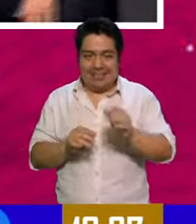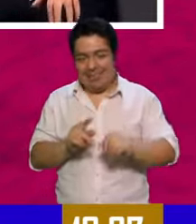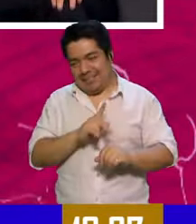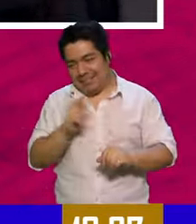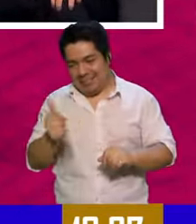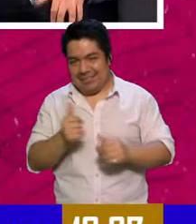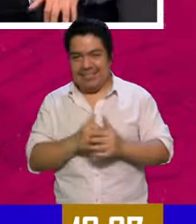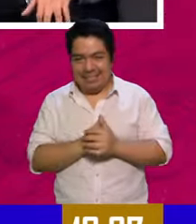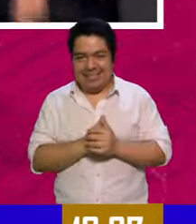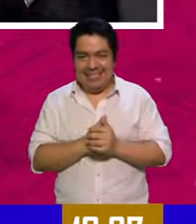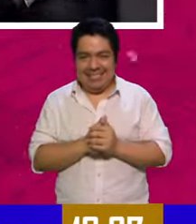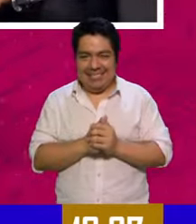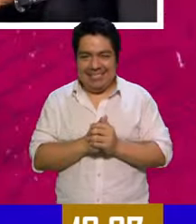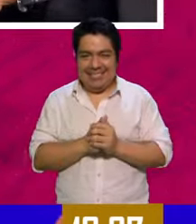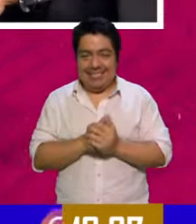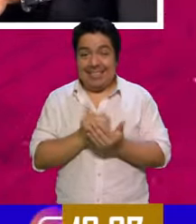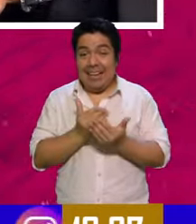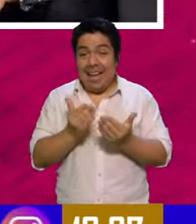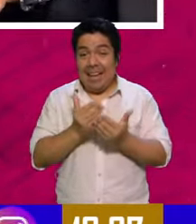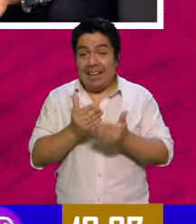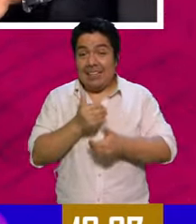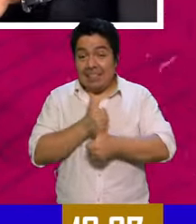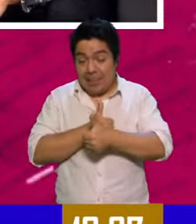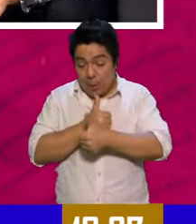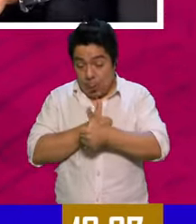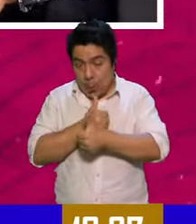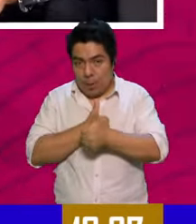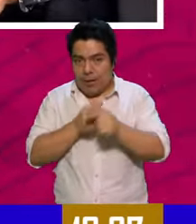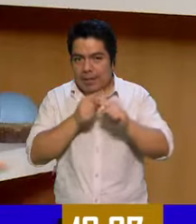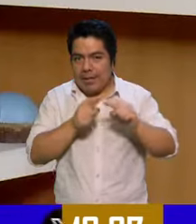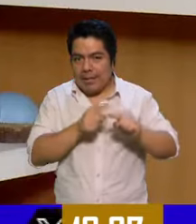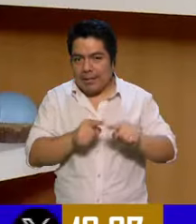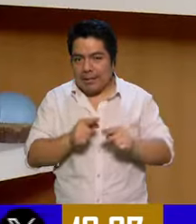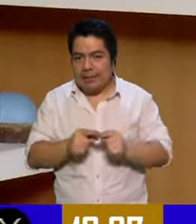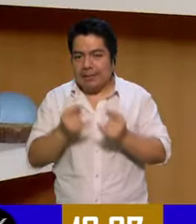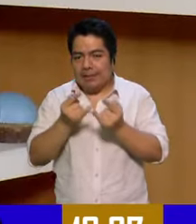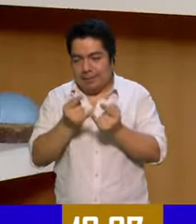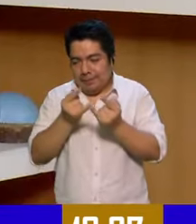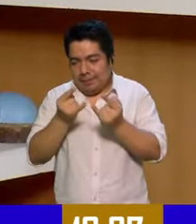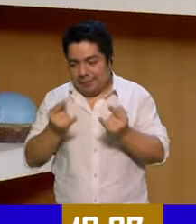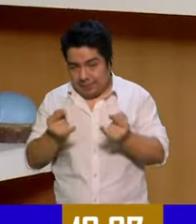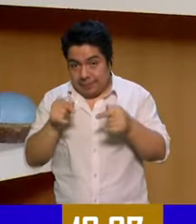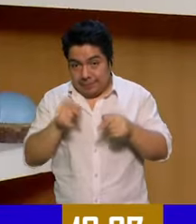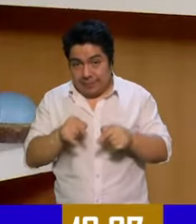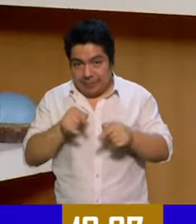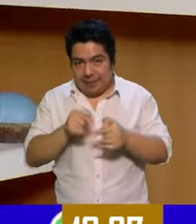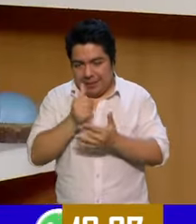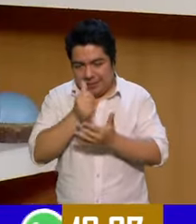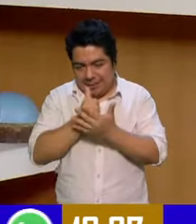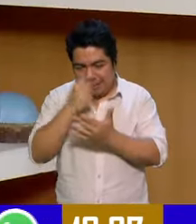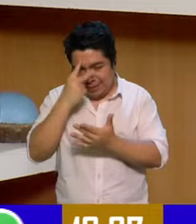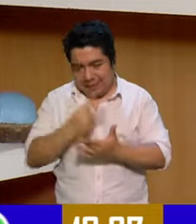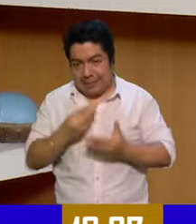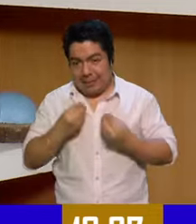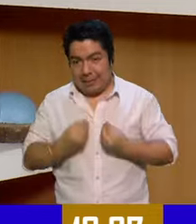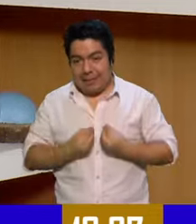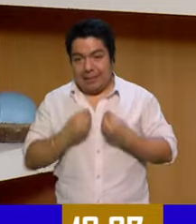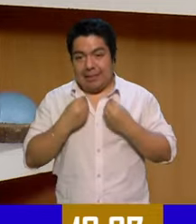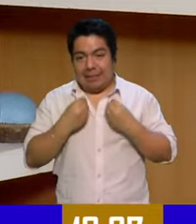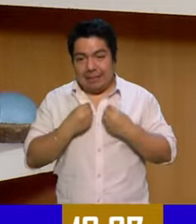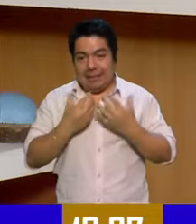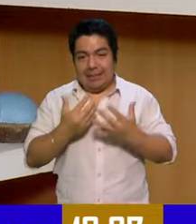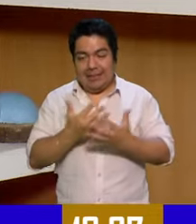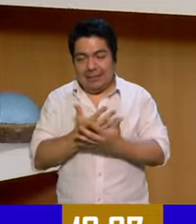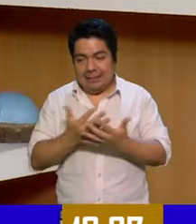pueden hacerlo, ¿no? Les traigo un concurso para hablar de todas estas historias que conocemos viviendo en Chilangolania, ¿no? Desde el PUEDS, que es la